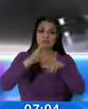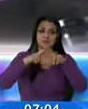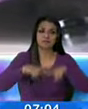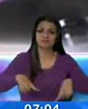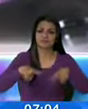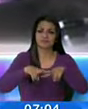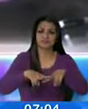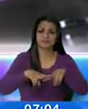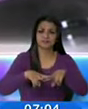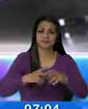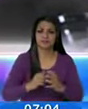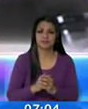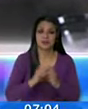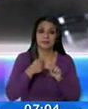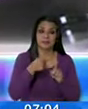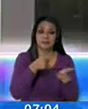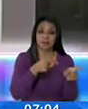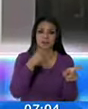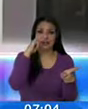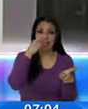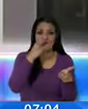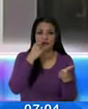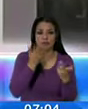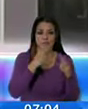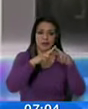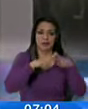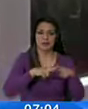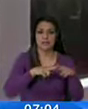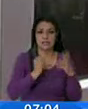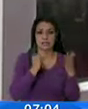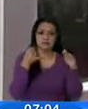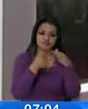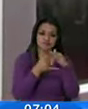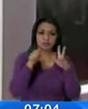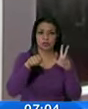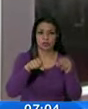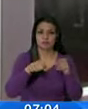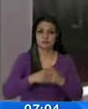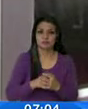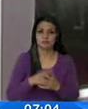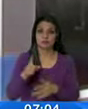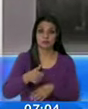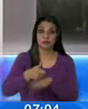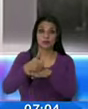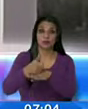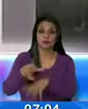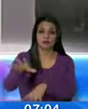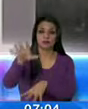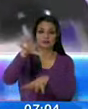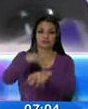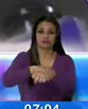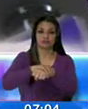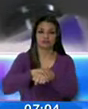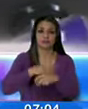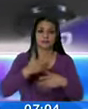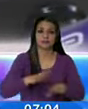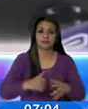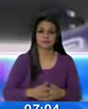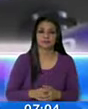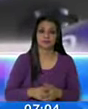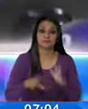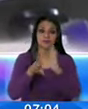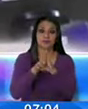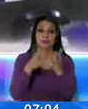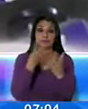reconocimiento proctológico al niño. El acusado fue puesto a órdenes de la justicia para la posterior audiencia. El Código Orgánico Integral Penal